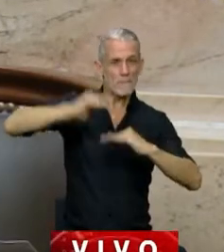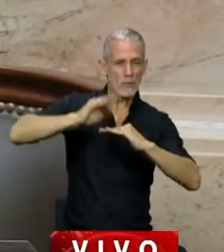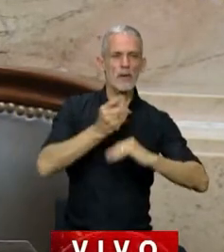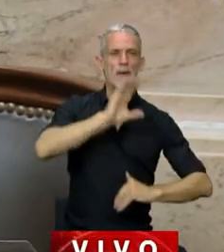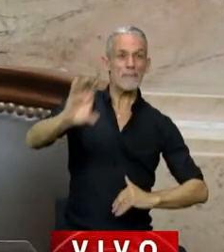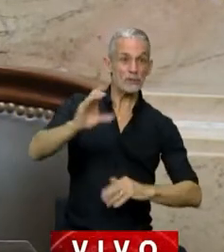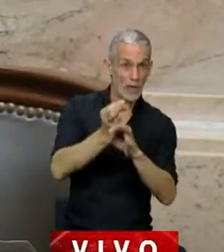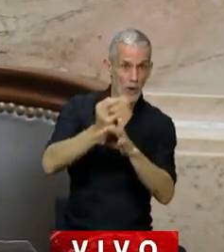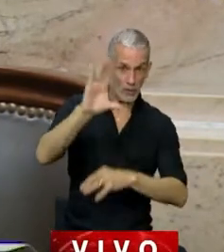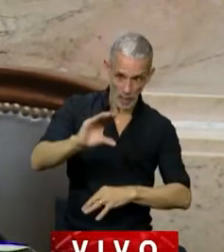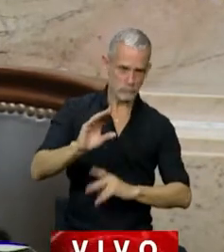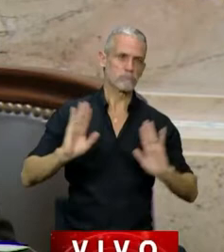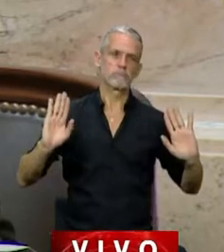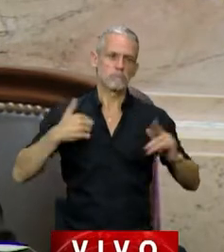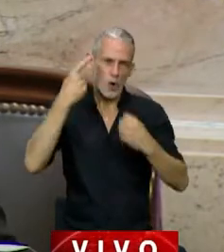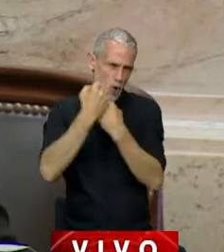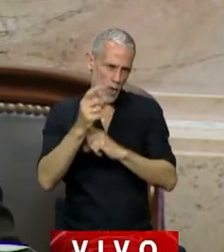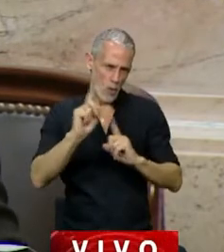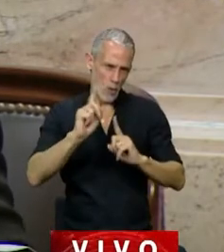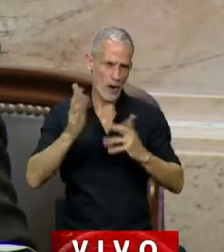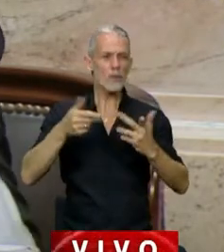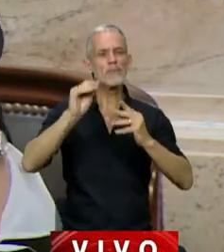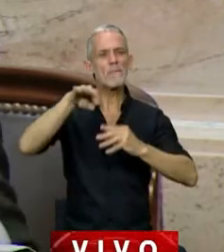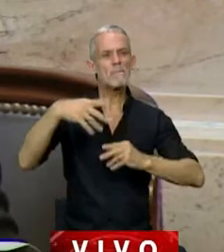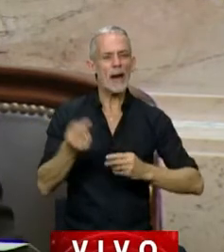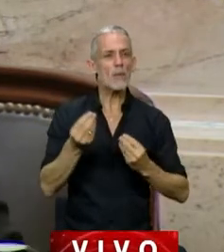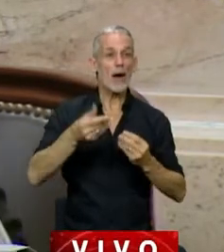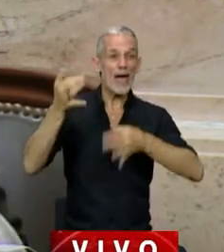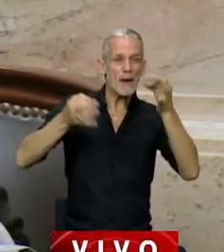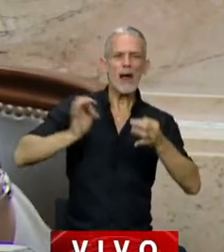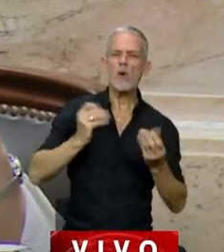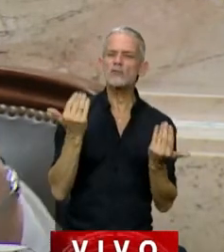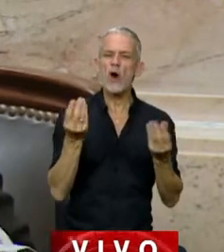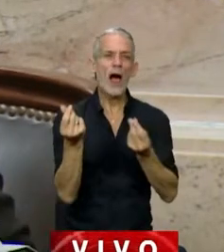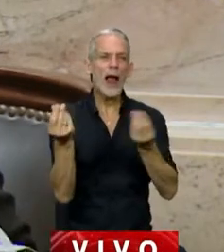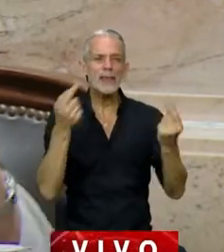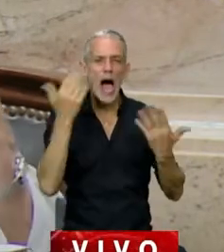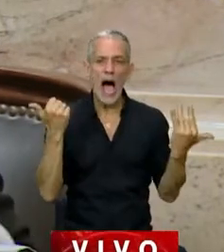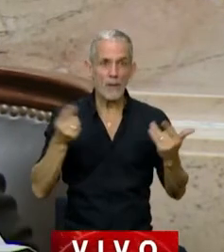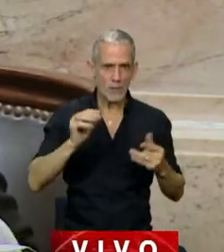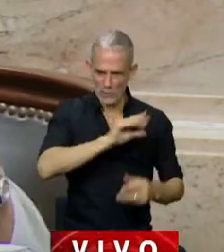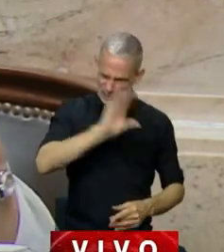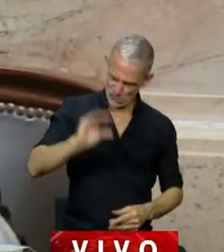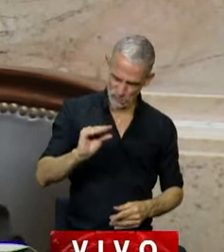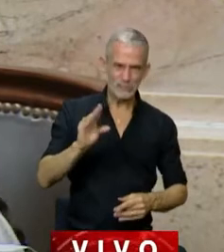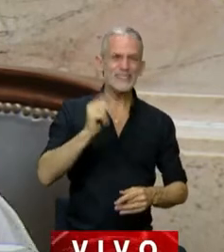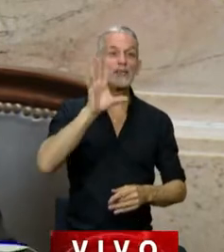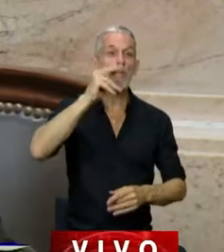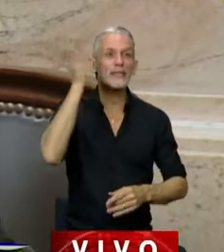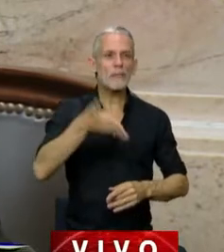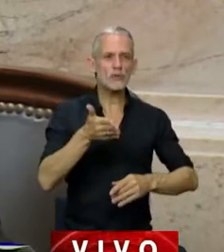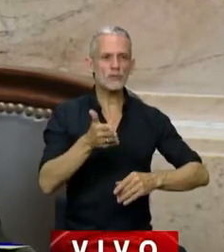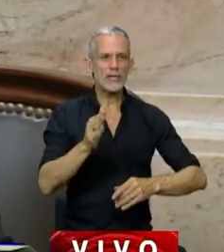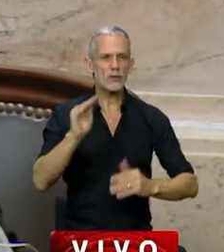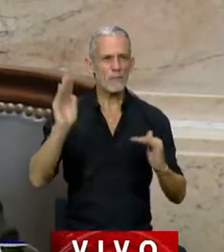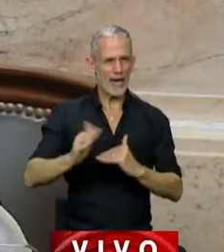inversión educativa y sobre todo a la reducción en la evaluación de la calidad educativa en más del